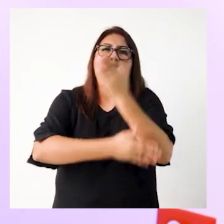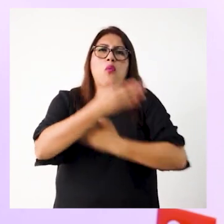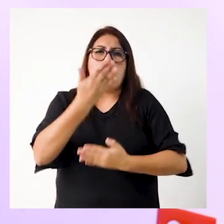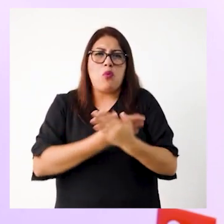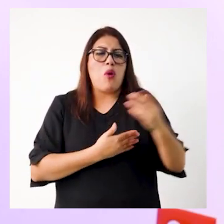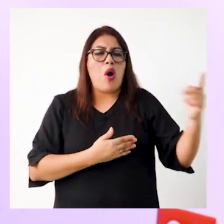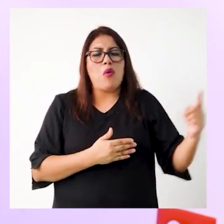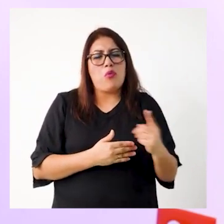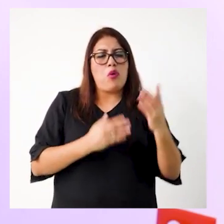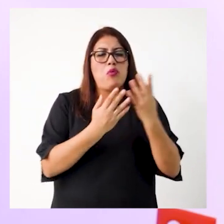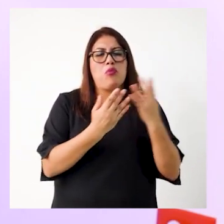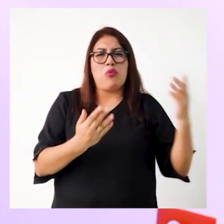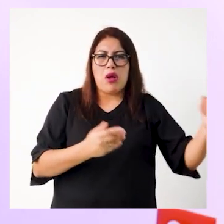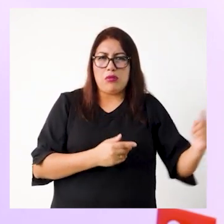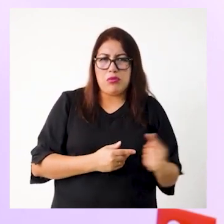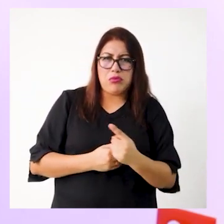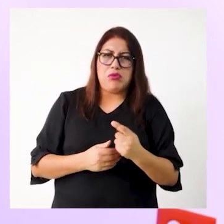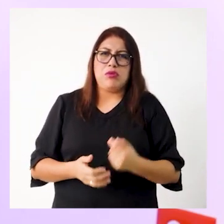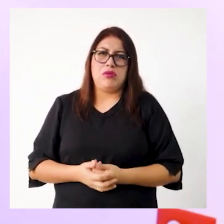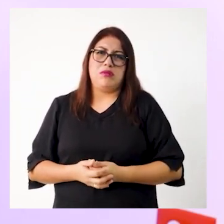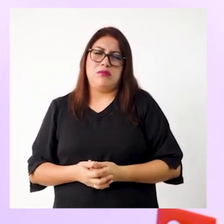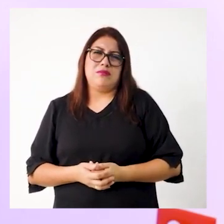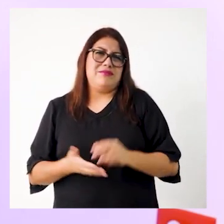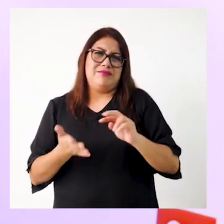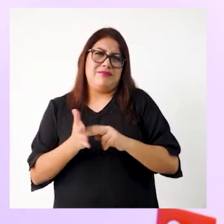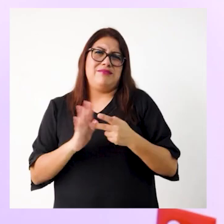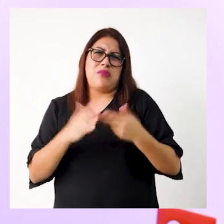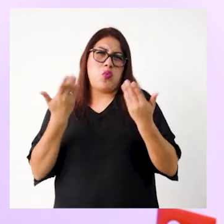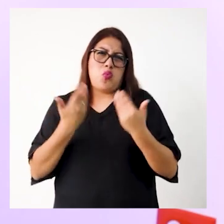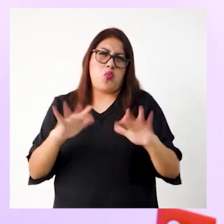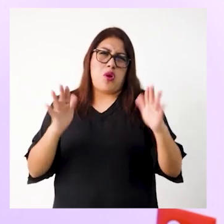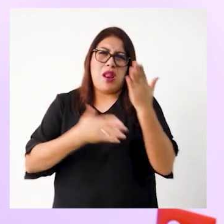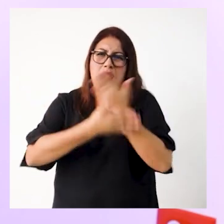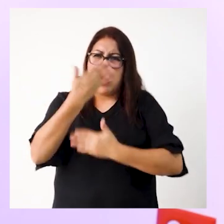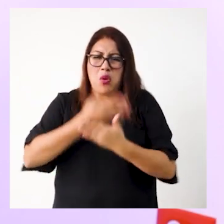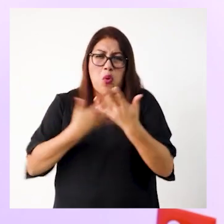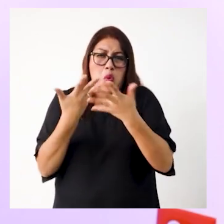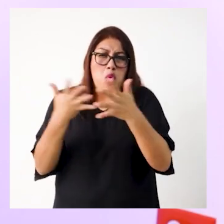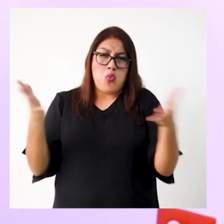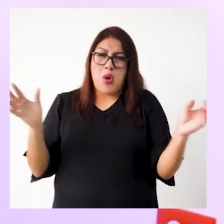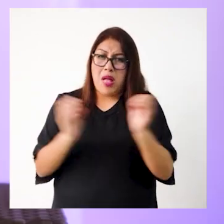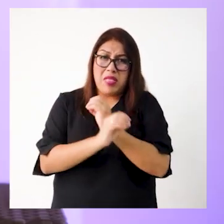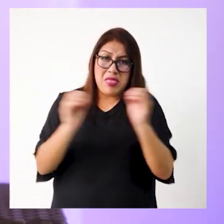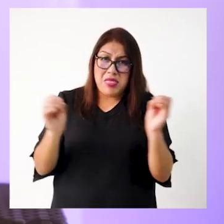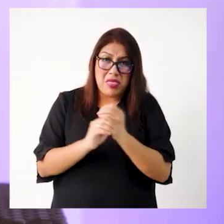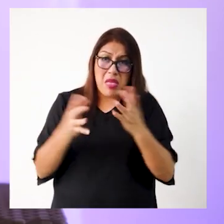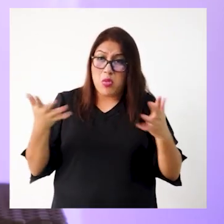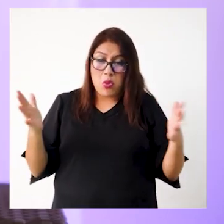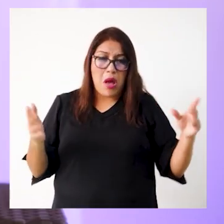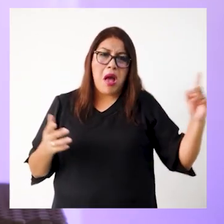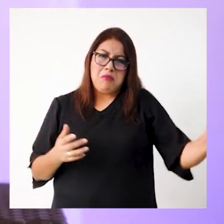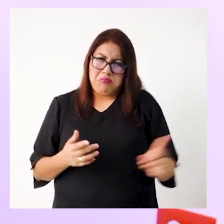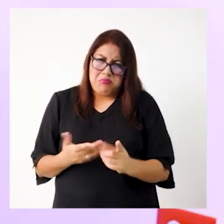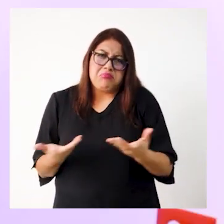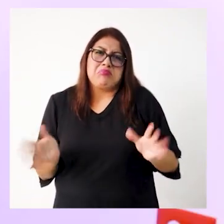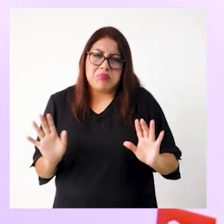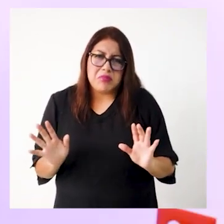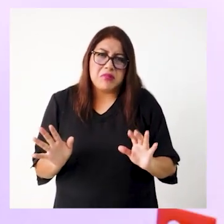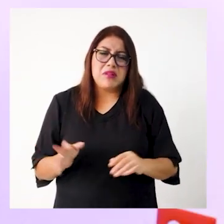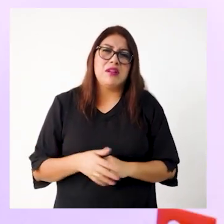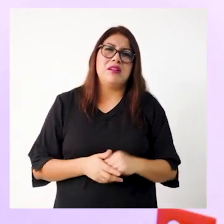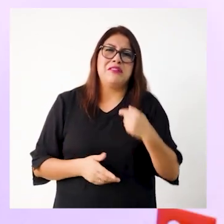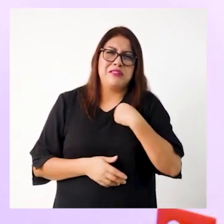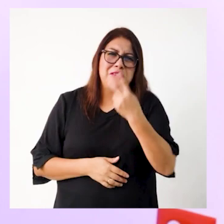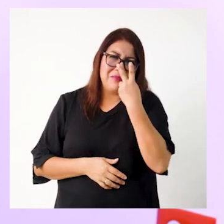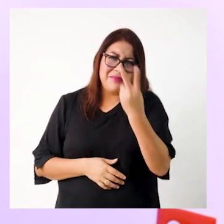con discapacidad? No, señor, se ponen en la caja preferencial cualquier persona que no tiene ninguno de esos problemas y son los primeros a ser atendidos. Yo he visto casos